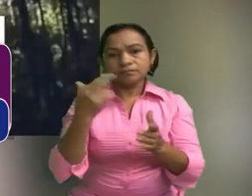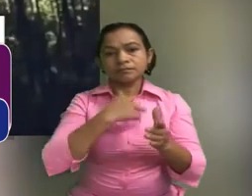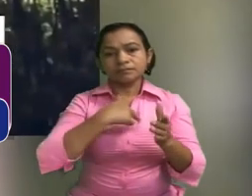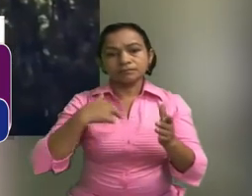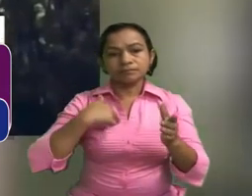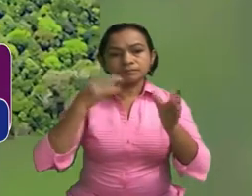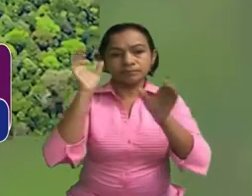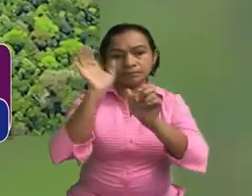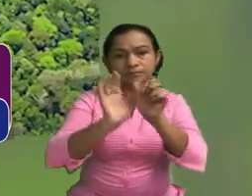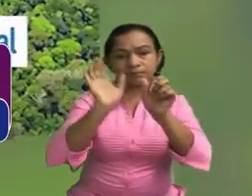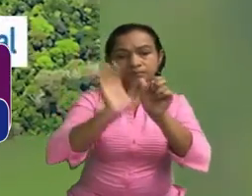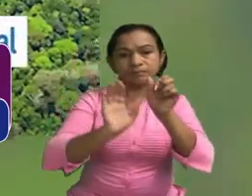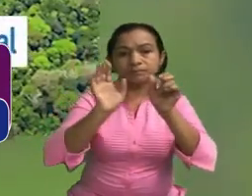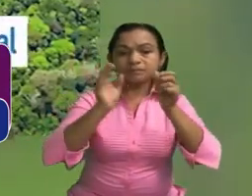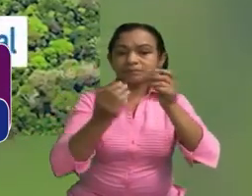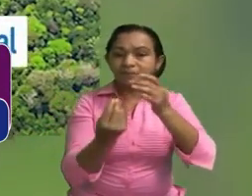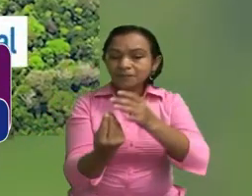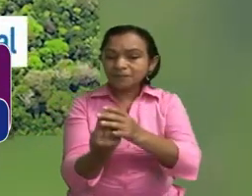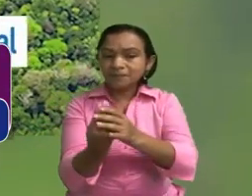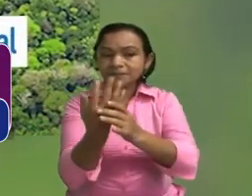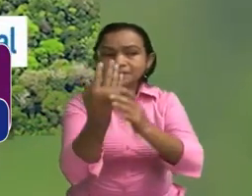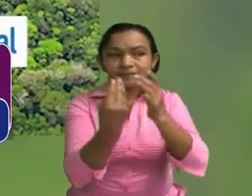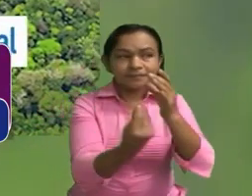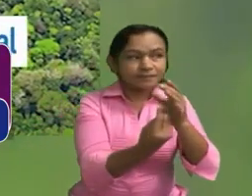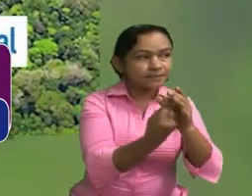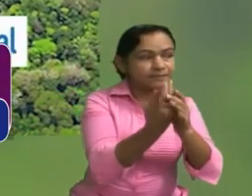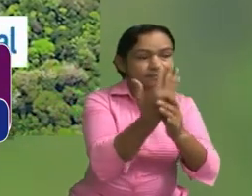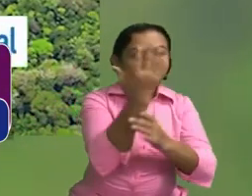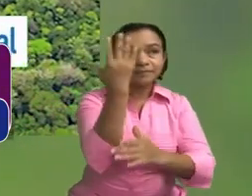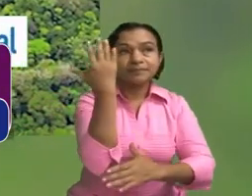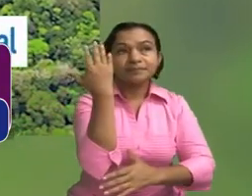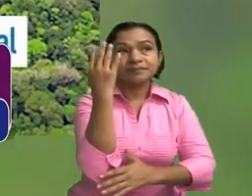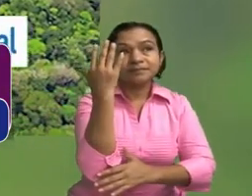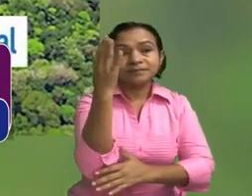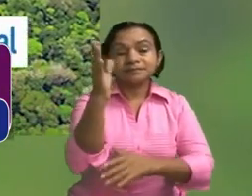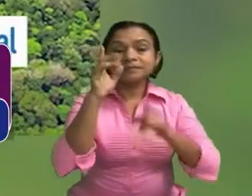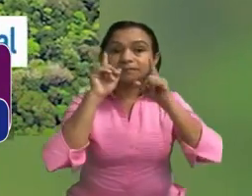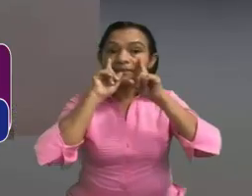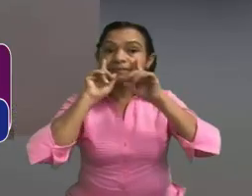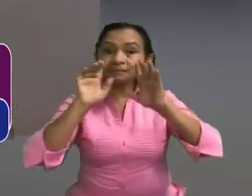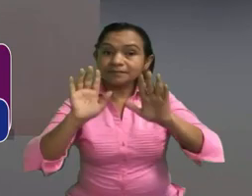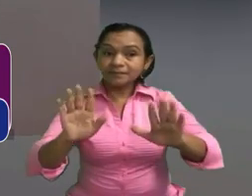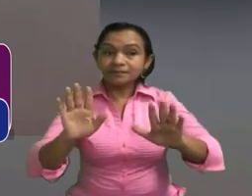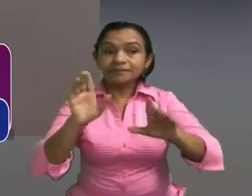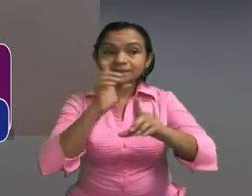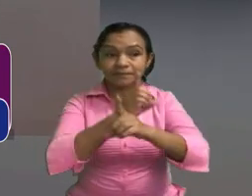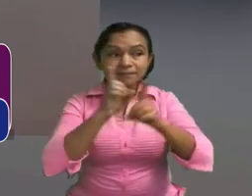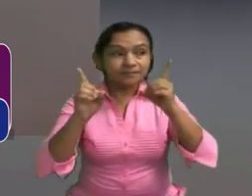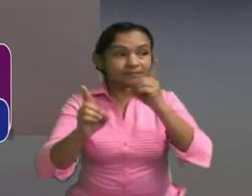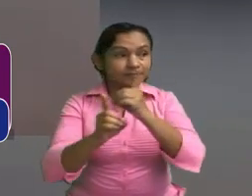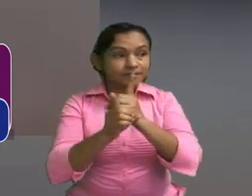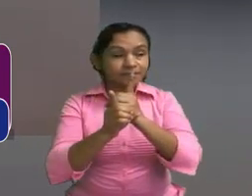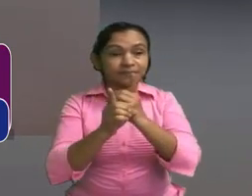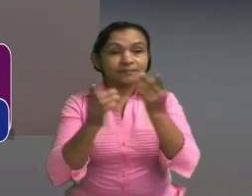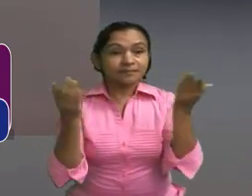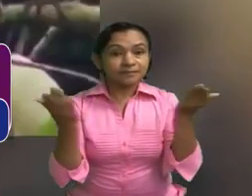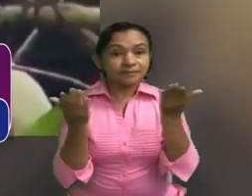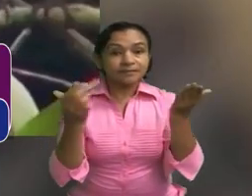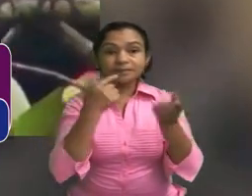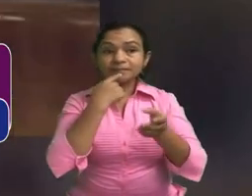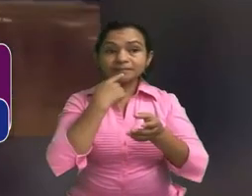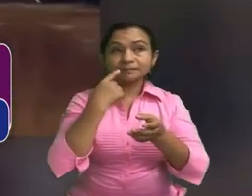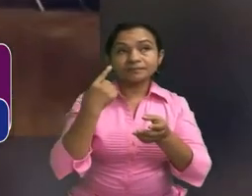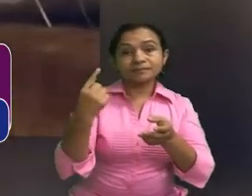uno podamos sembrar una plantita, un arbolito, y que lo cuidamos. Porque no es suficiente